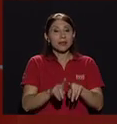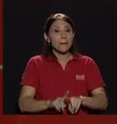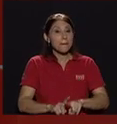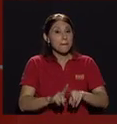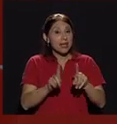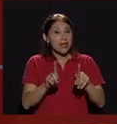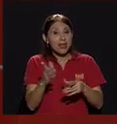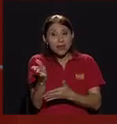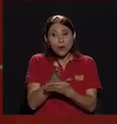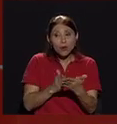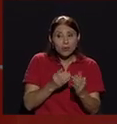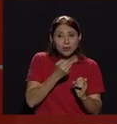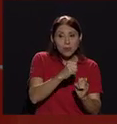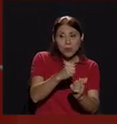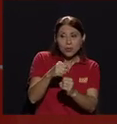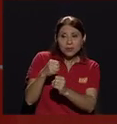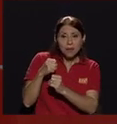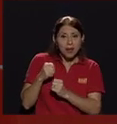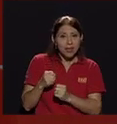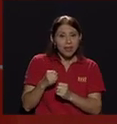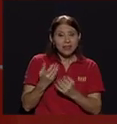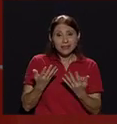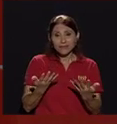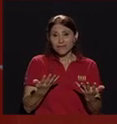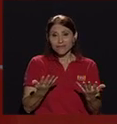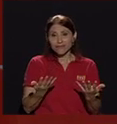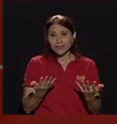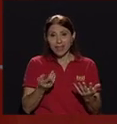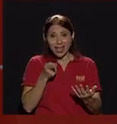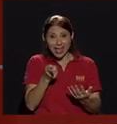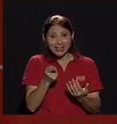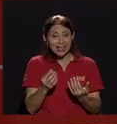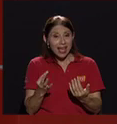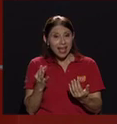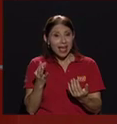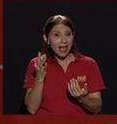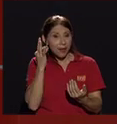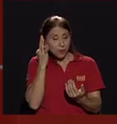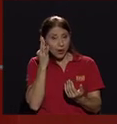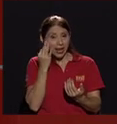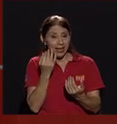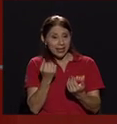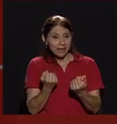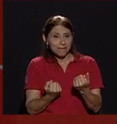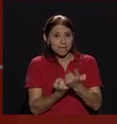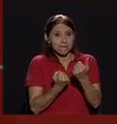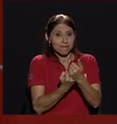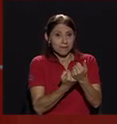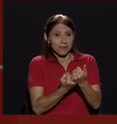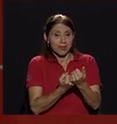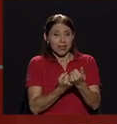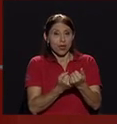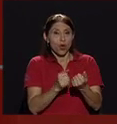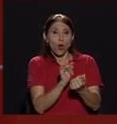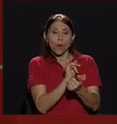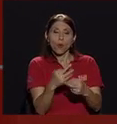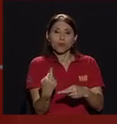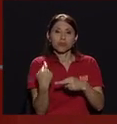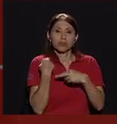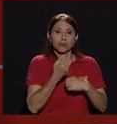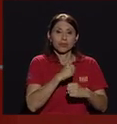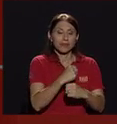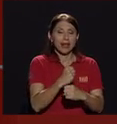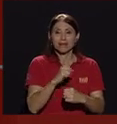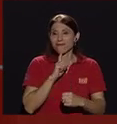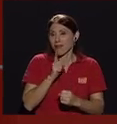Pero hay municipalidades en donde ese apoyo a la mujer que es electa en un cargo municipal es muy escaso.